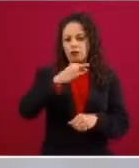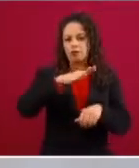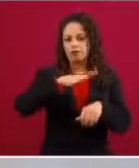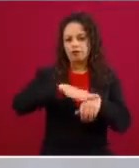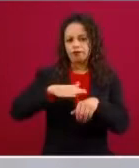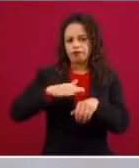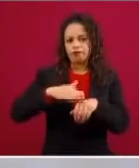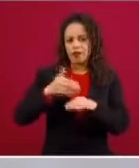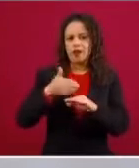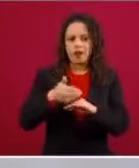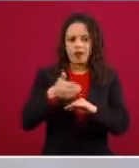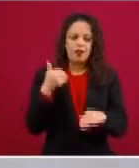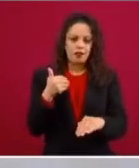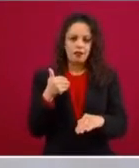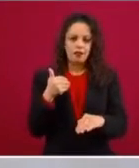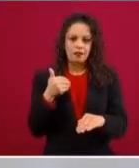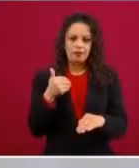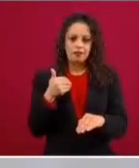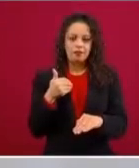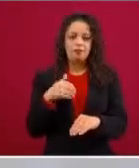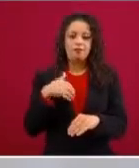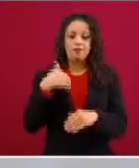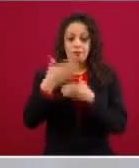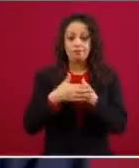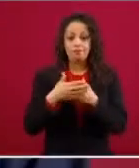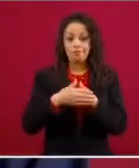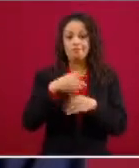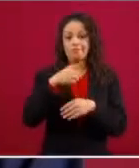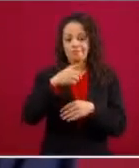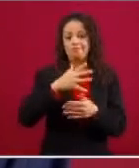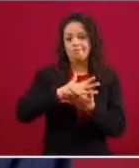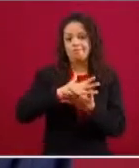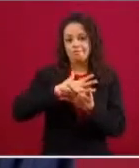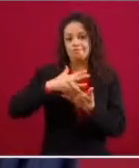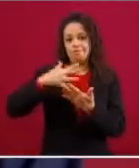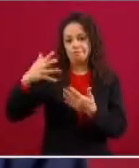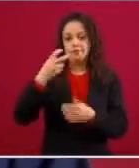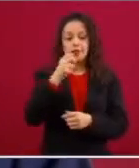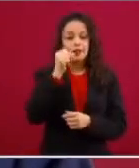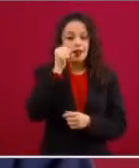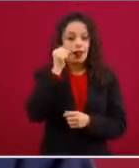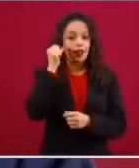eso consistió la conferencia de ayer.